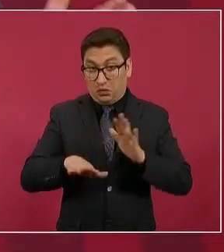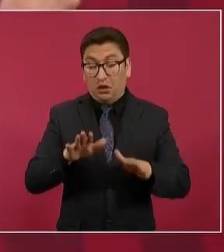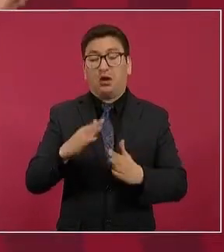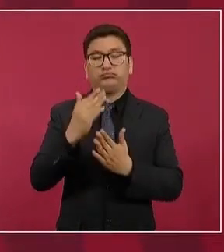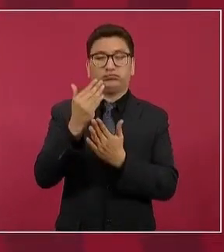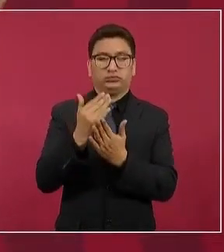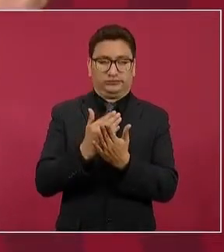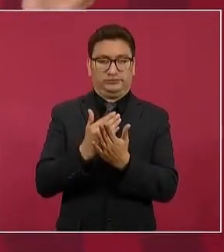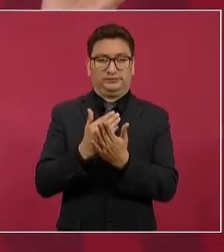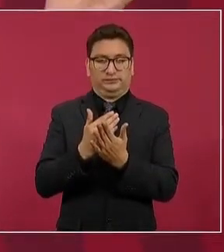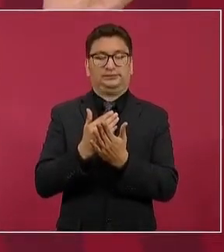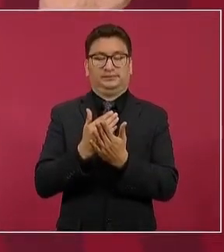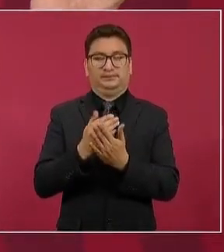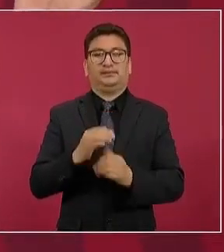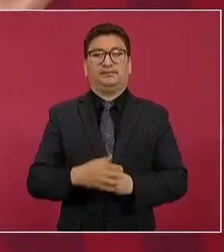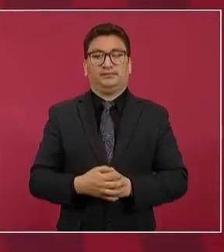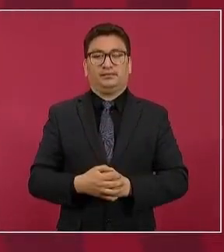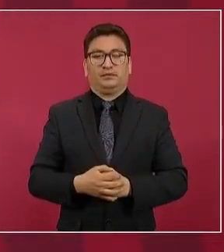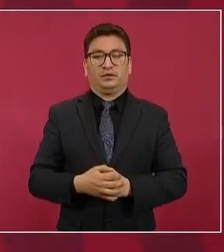estamos